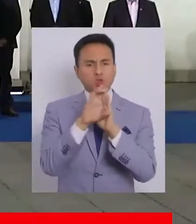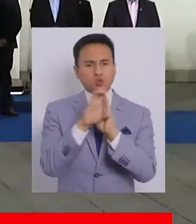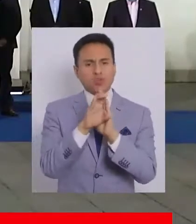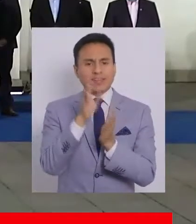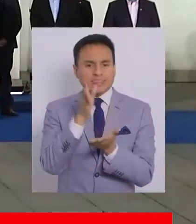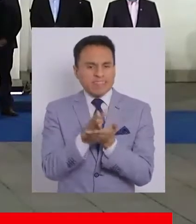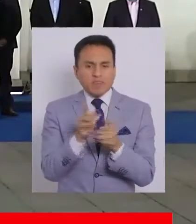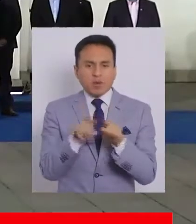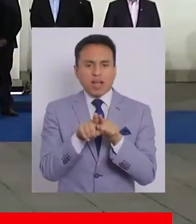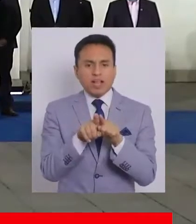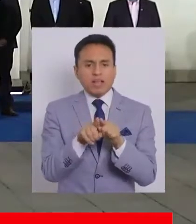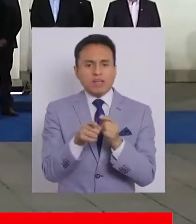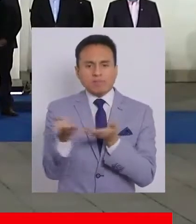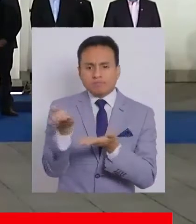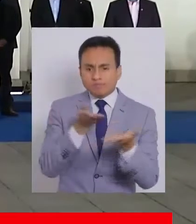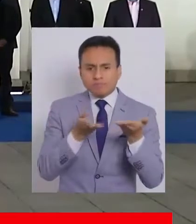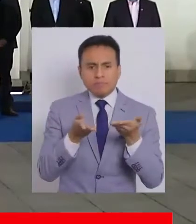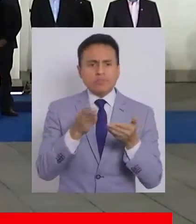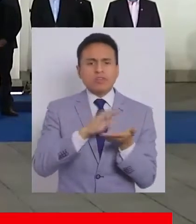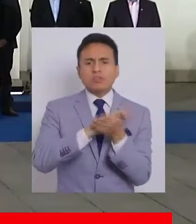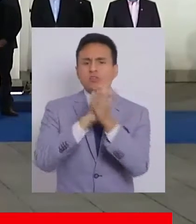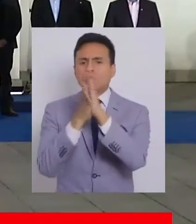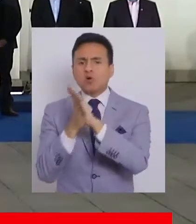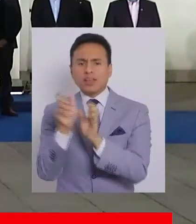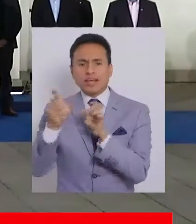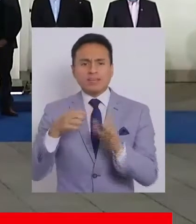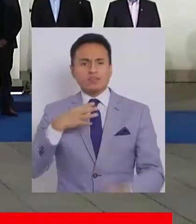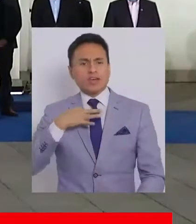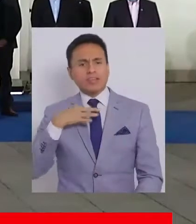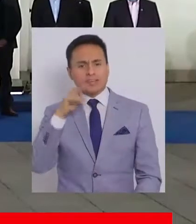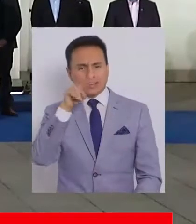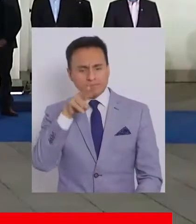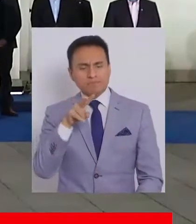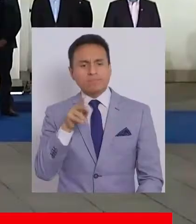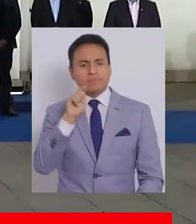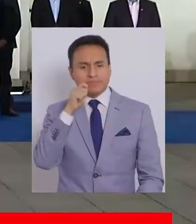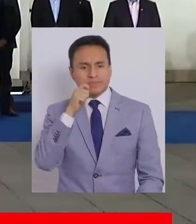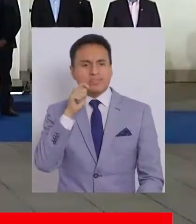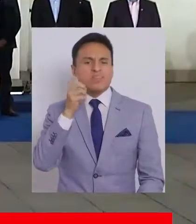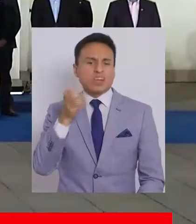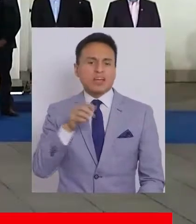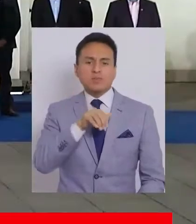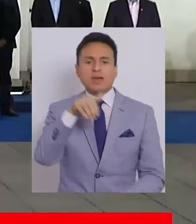ser refrendada por toda la ciudadanía a través